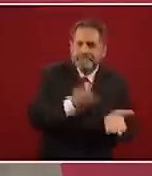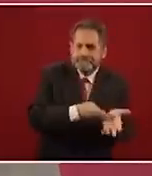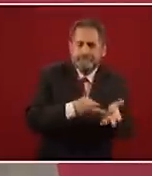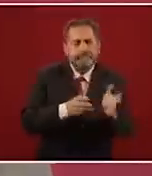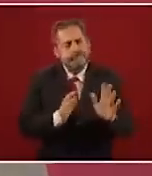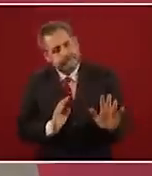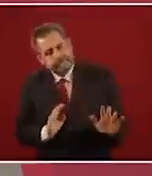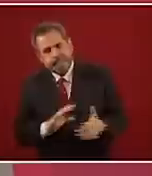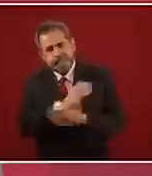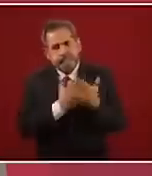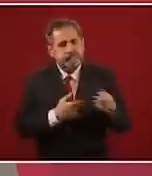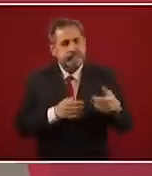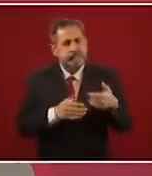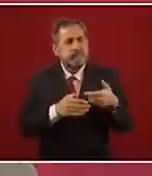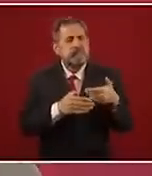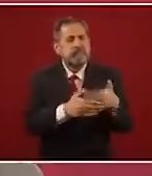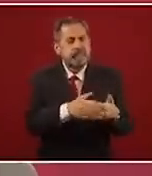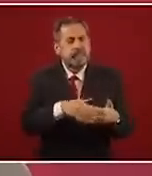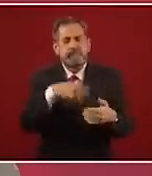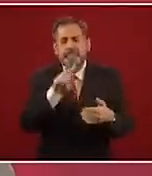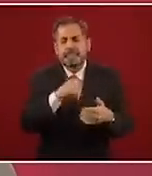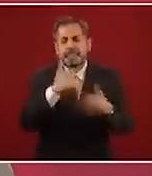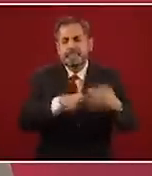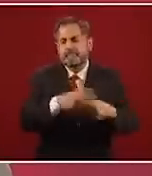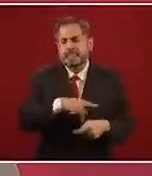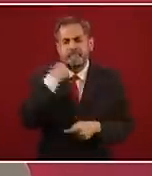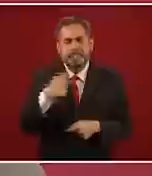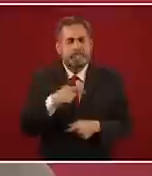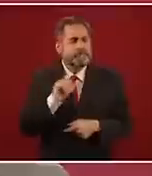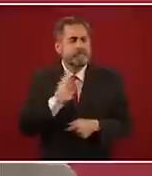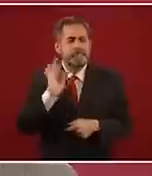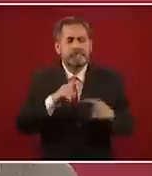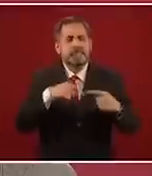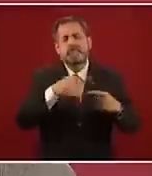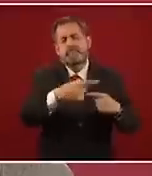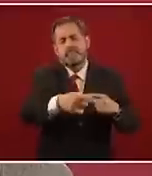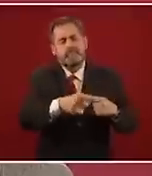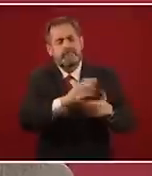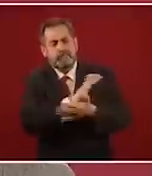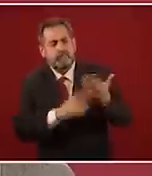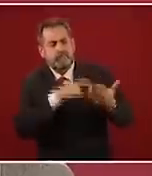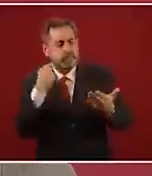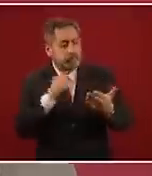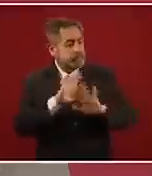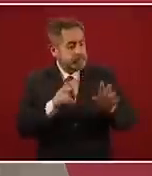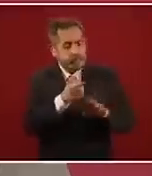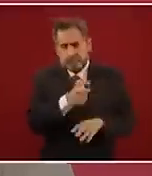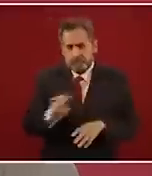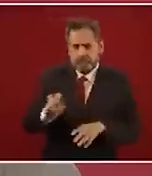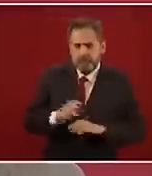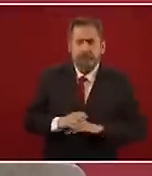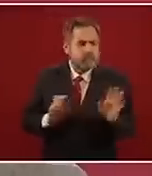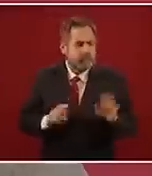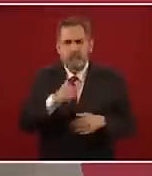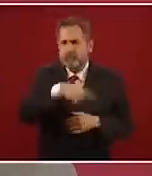esos contratos estaban cerca de vencer, otros se vencerán en los años siguientes, y entonces ninguno se cerró.